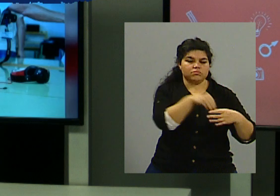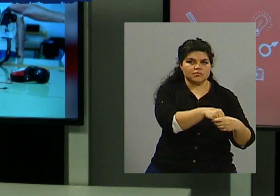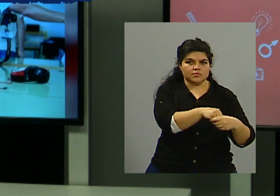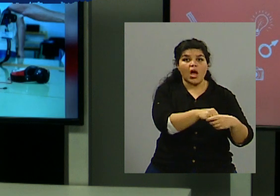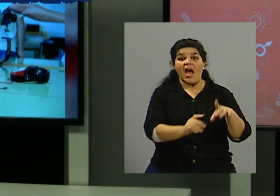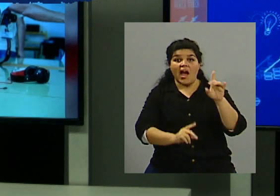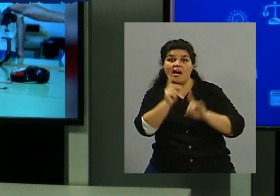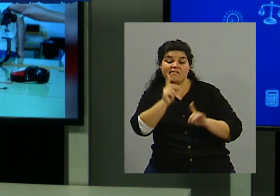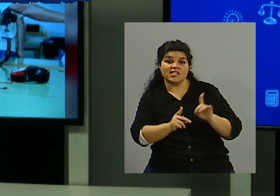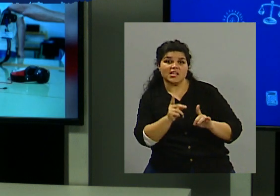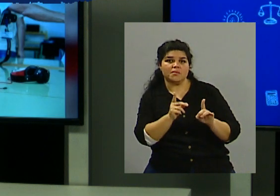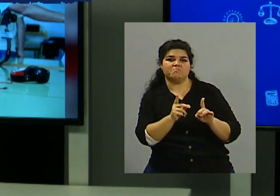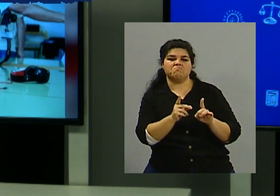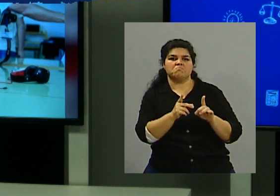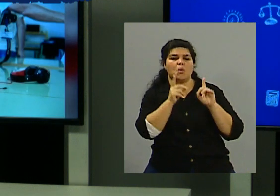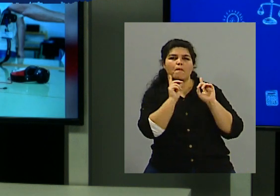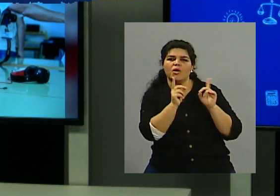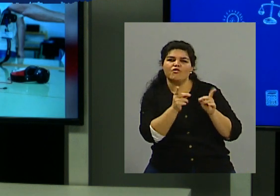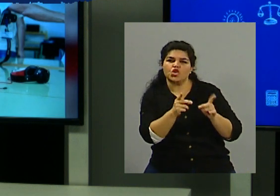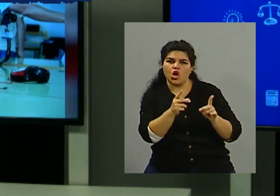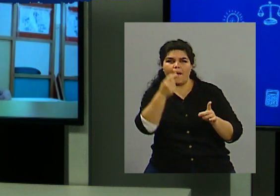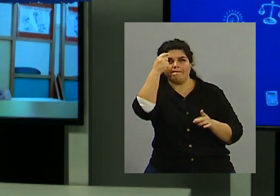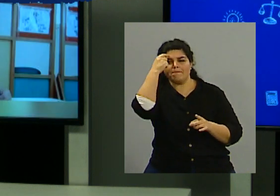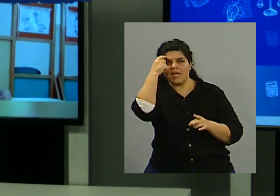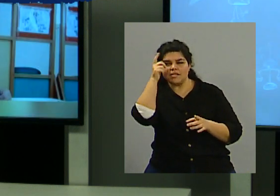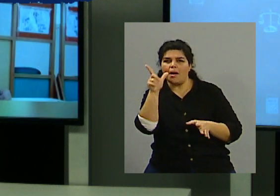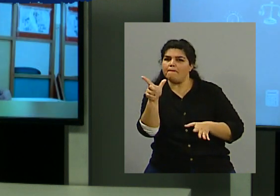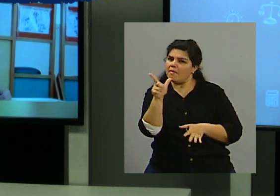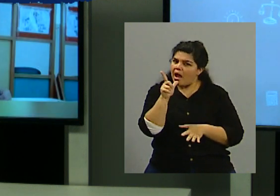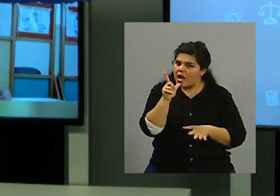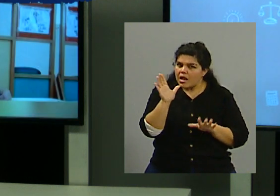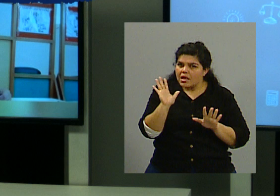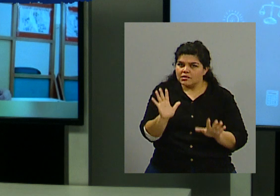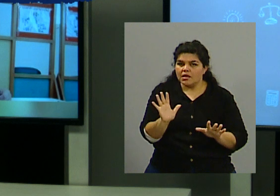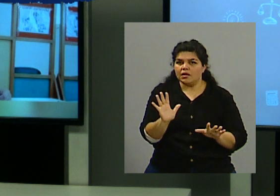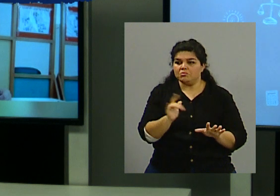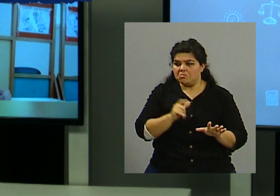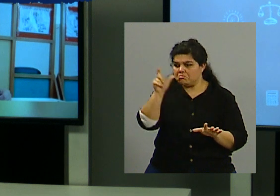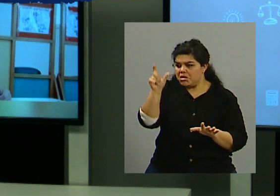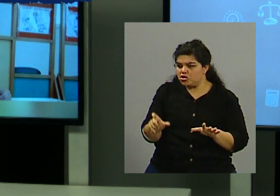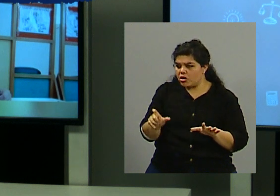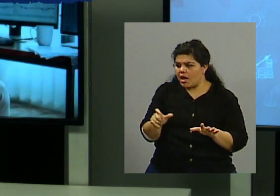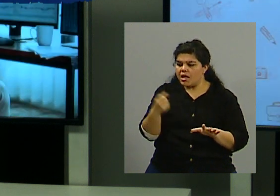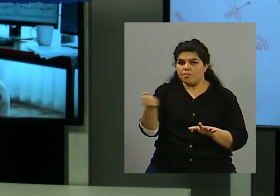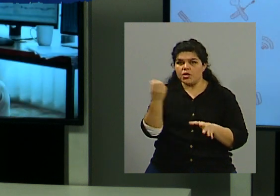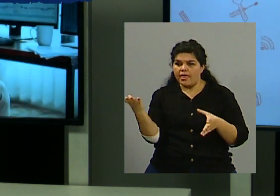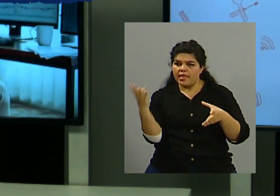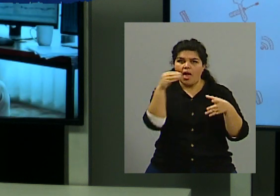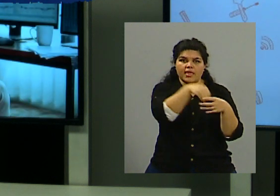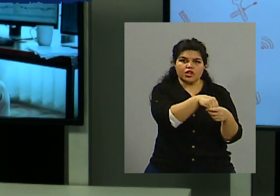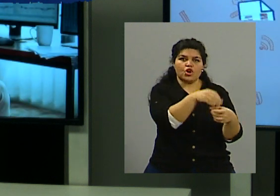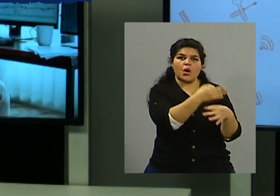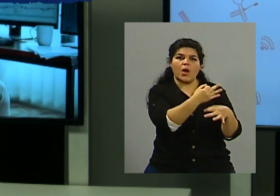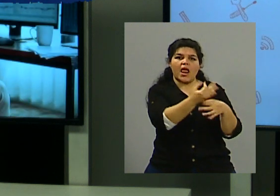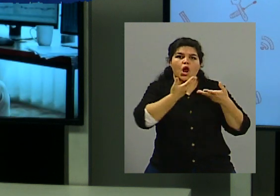que debe estar incluida una persona con determinadas características y apoyos en escuelas de educación común, pero a